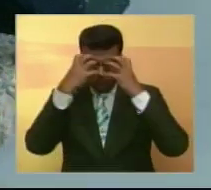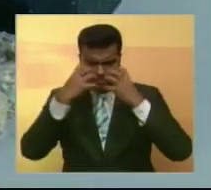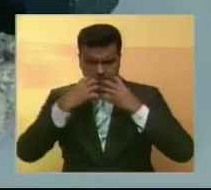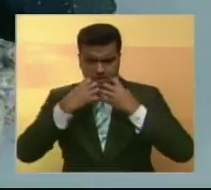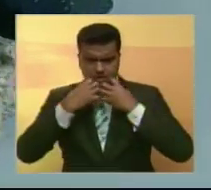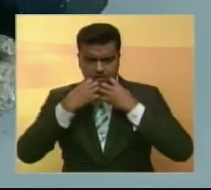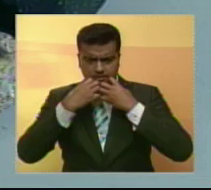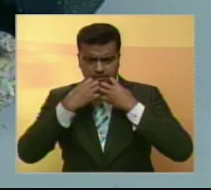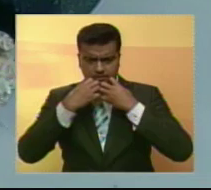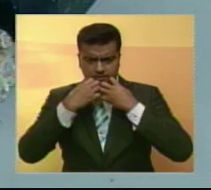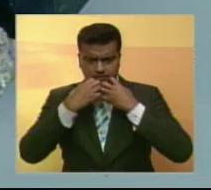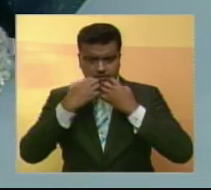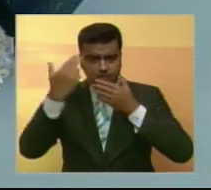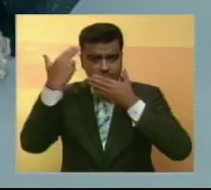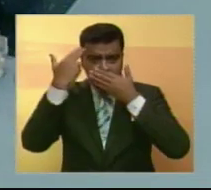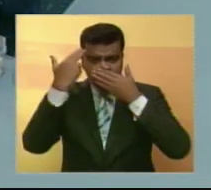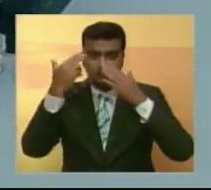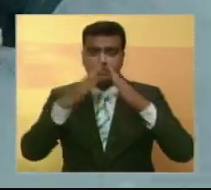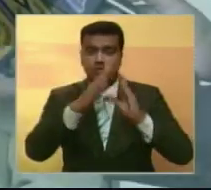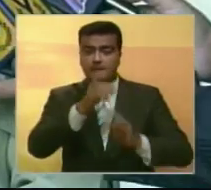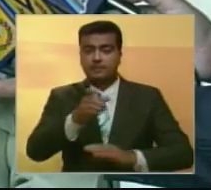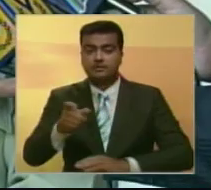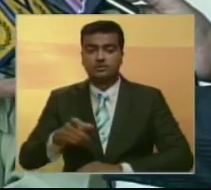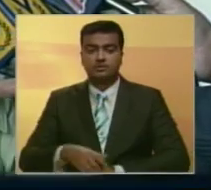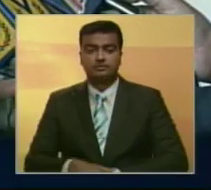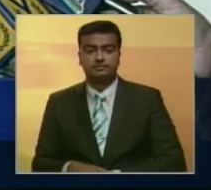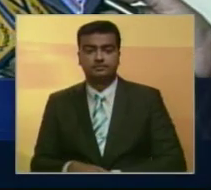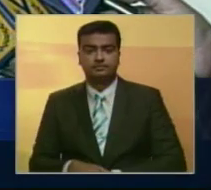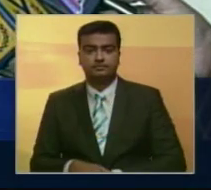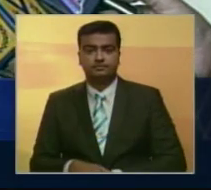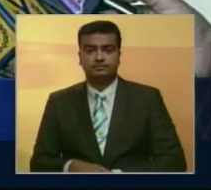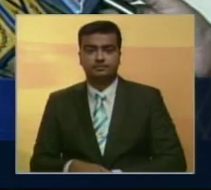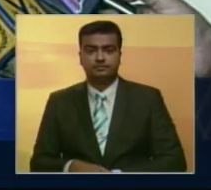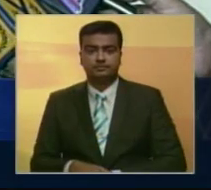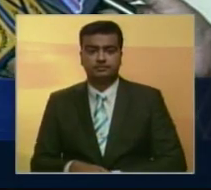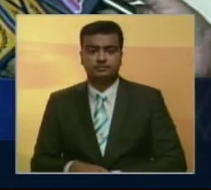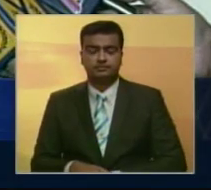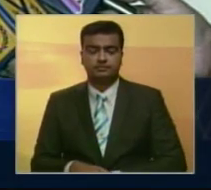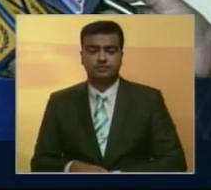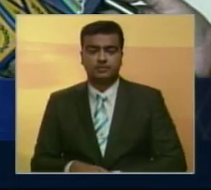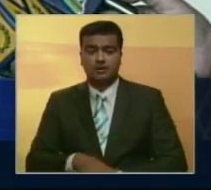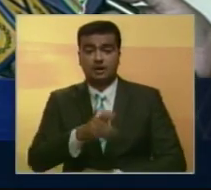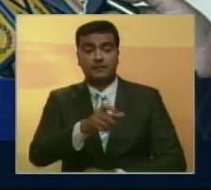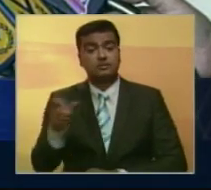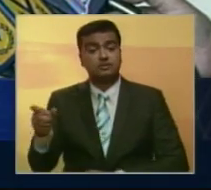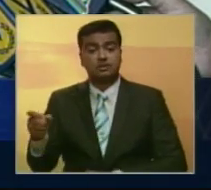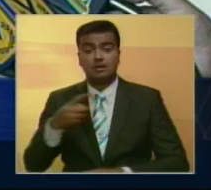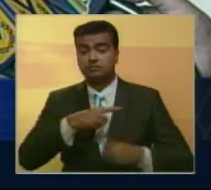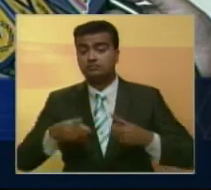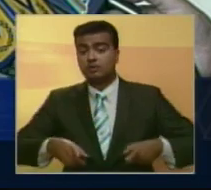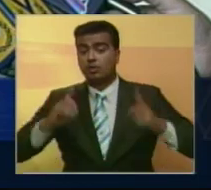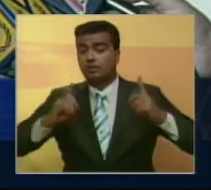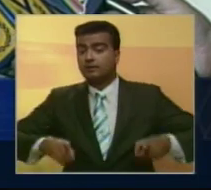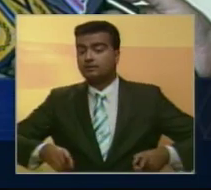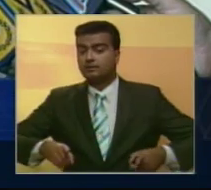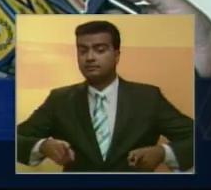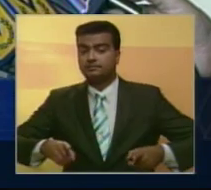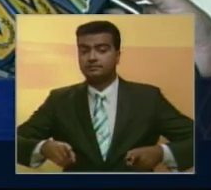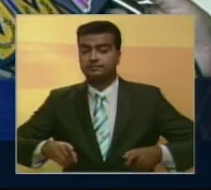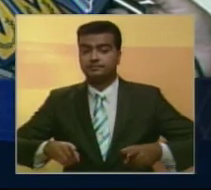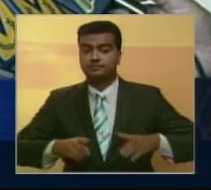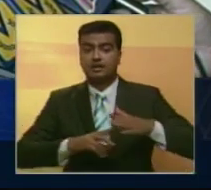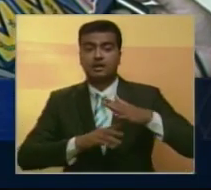con pañuelos y sometieron a los pasajeros. Una vez que agarran personas que están fuera de la ruta, fuera del